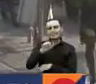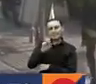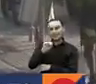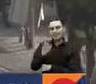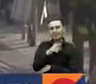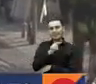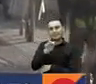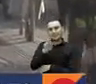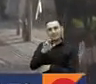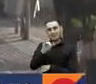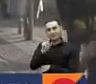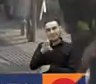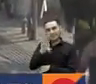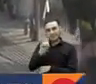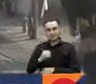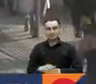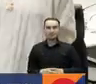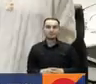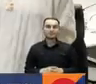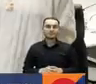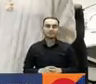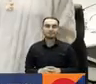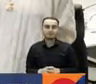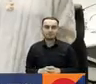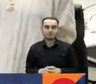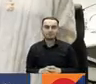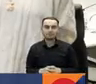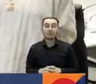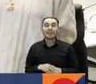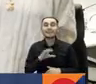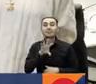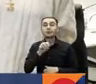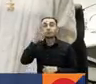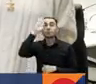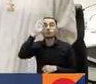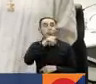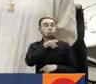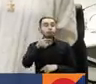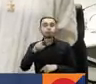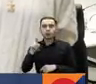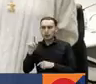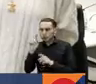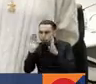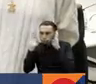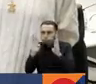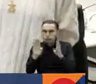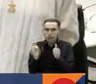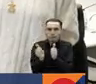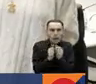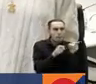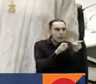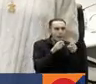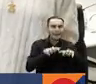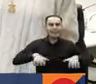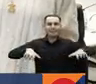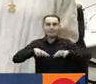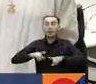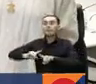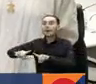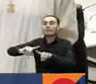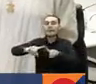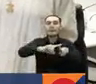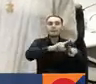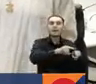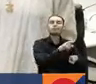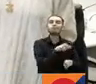Catedral Principal. 50.000 policías de manera directa estarán atendiendo las diferentes actividades que están